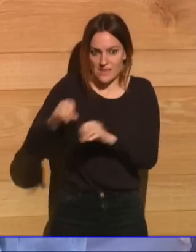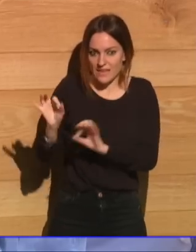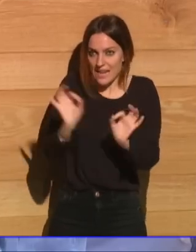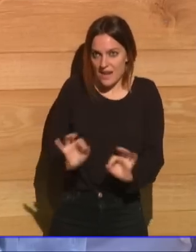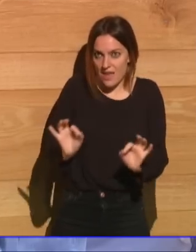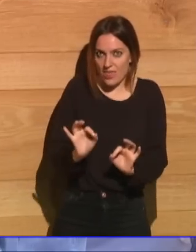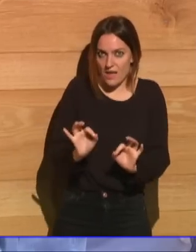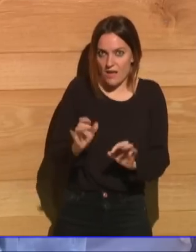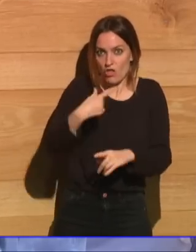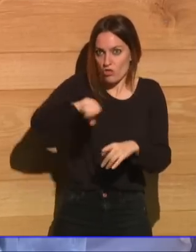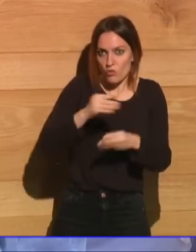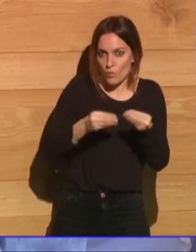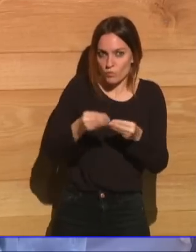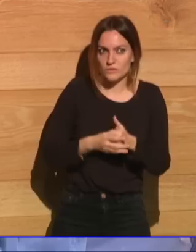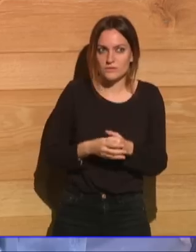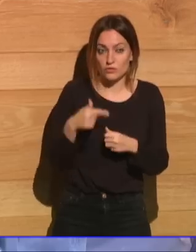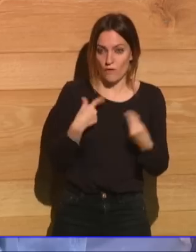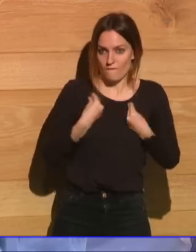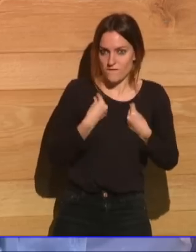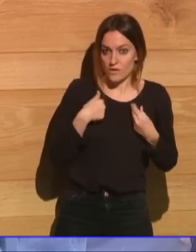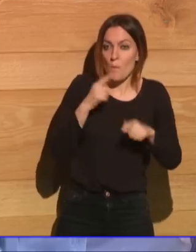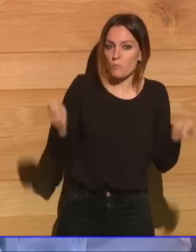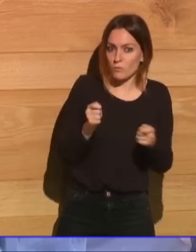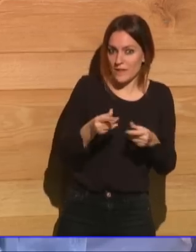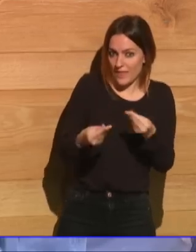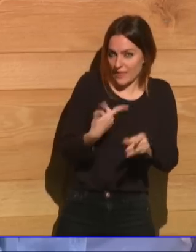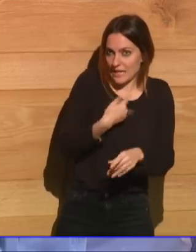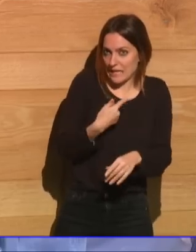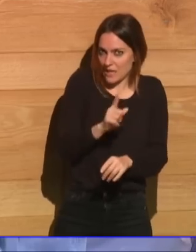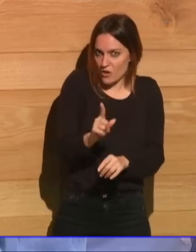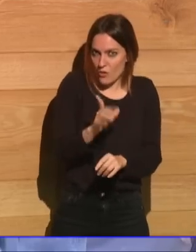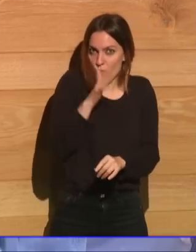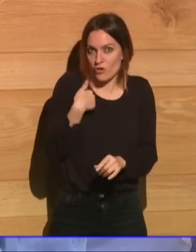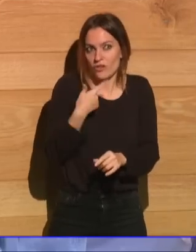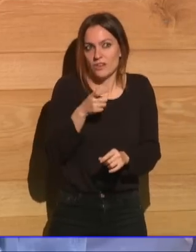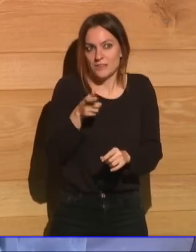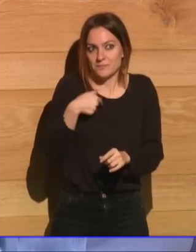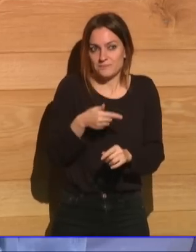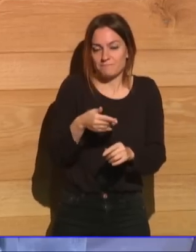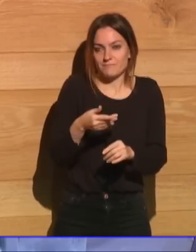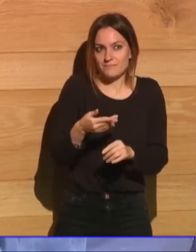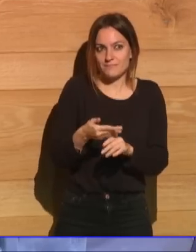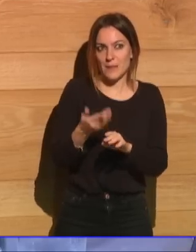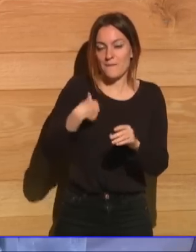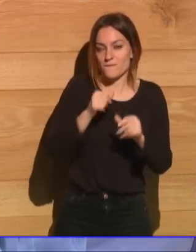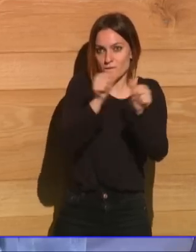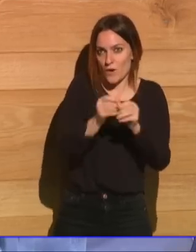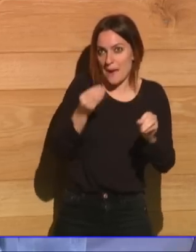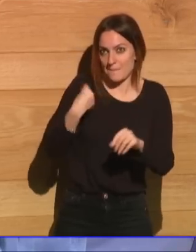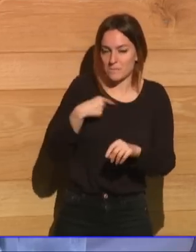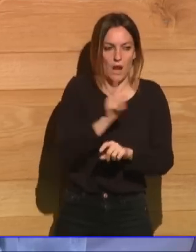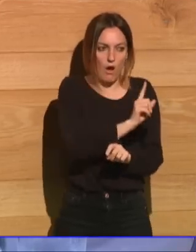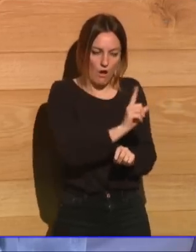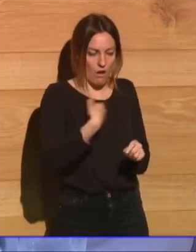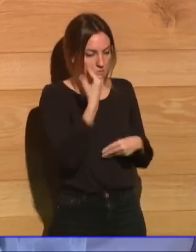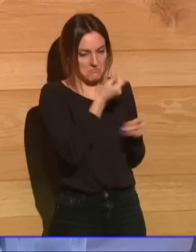ver, yo lo he vivido en persona, no quiero hacer publicidad, así que no voy a hablar de la saga Alex Colt, que nació prácticamente de la misma forma. no sería